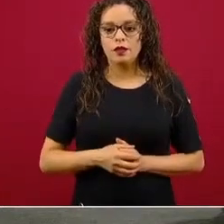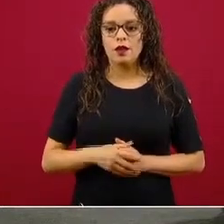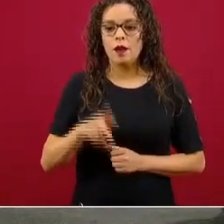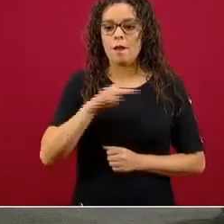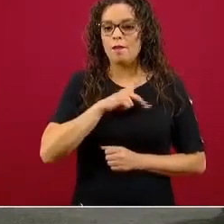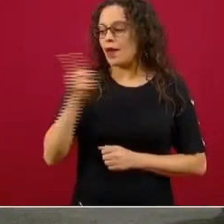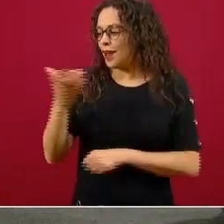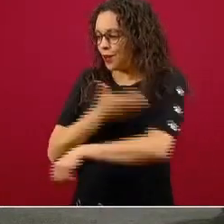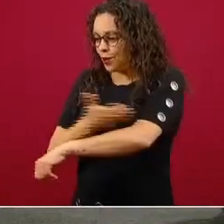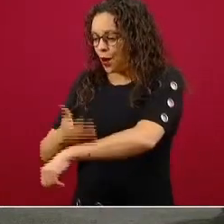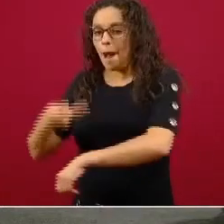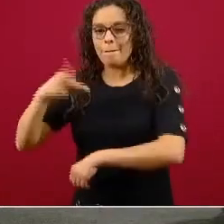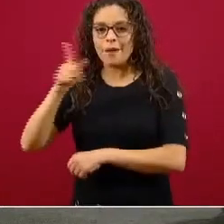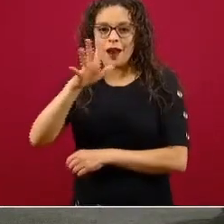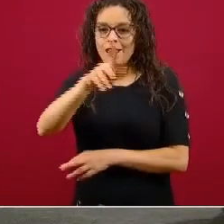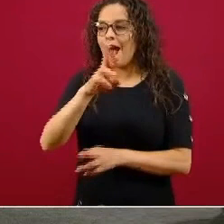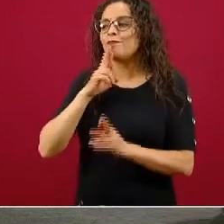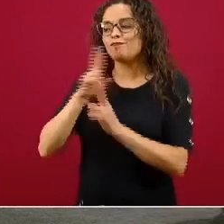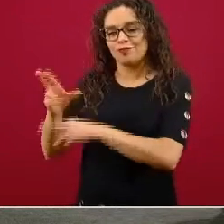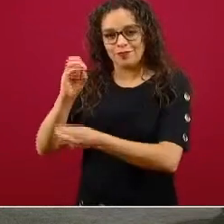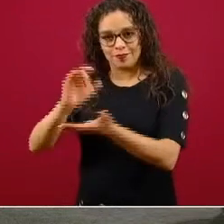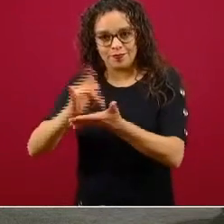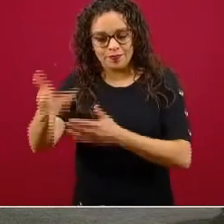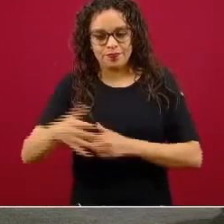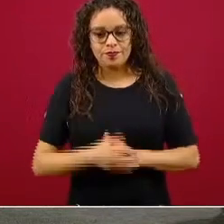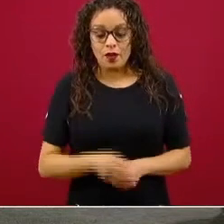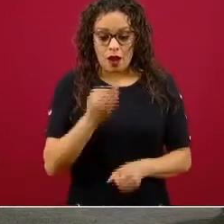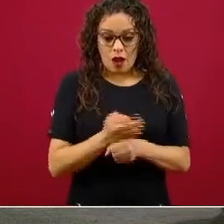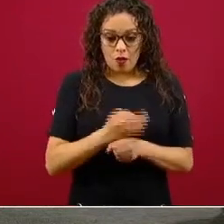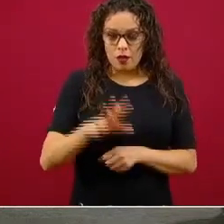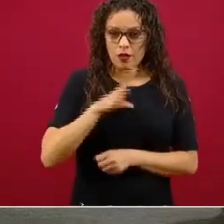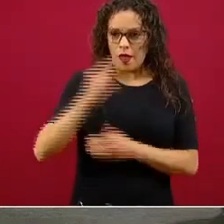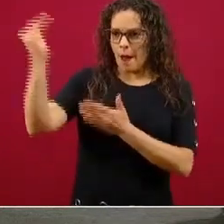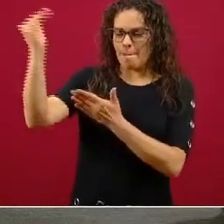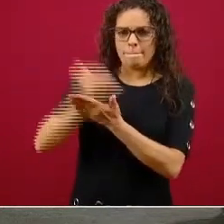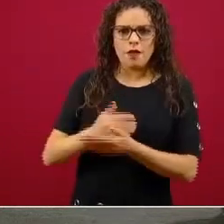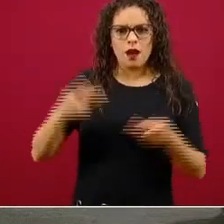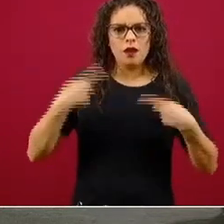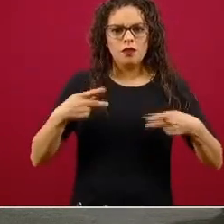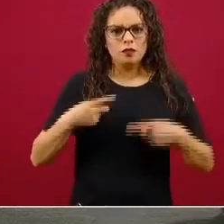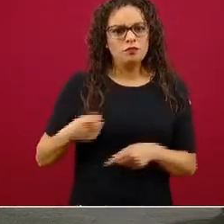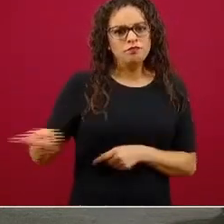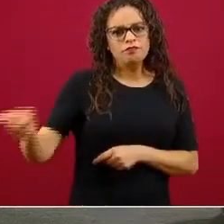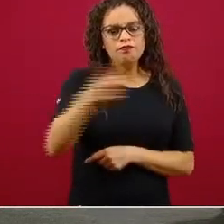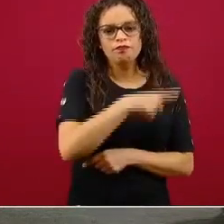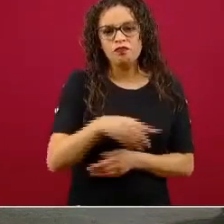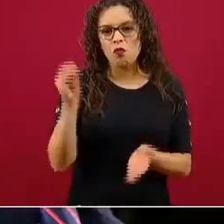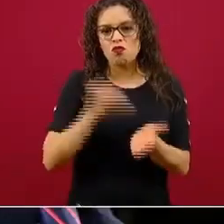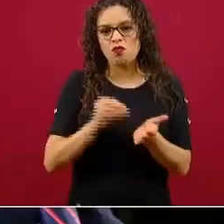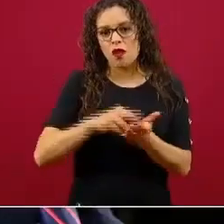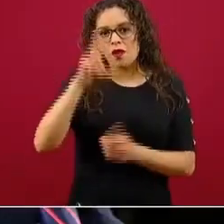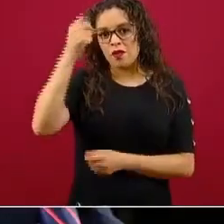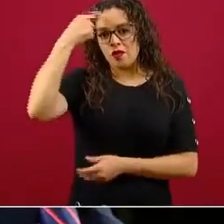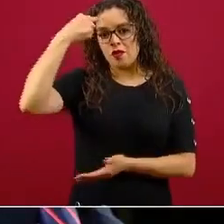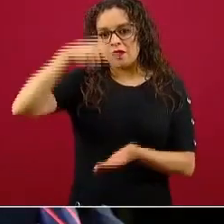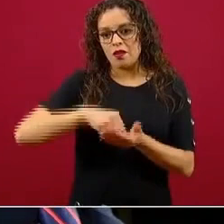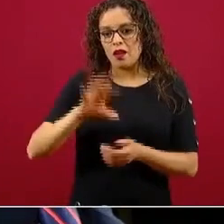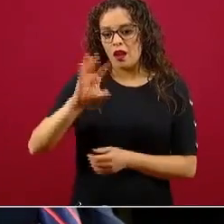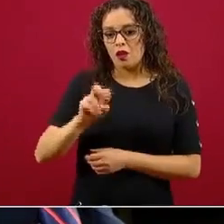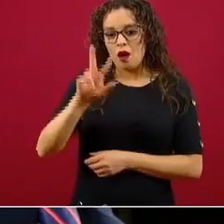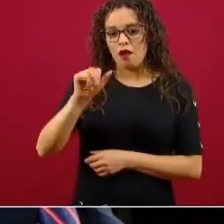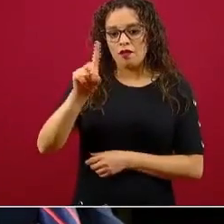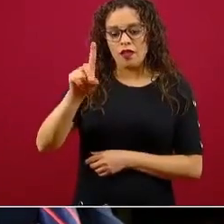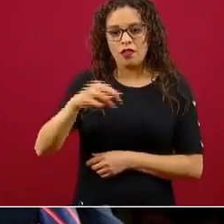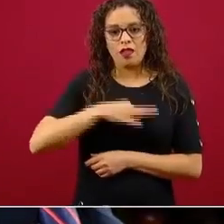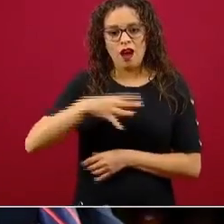Y la otra sería, actualmente existe una minoría de la población que no cree en el COVID como pandemia mundial. Vemos a estas alturas todavía